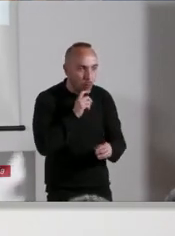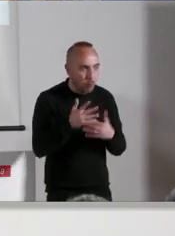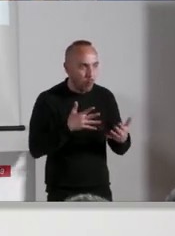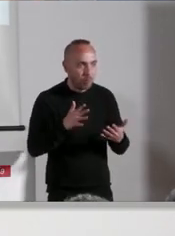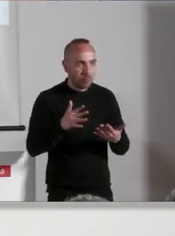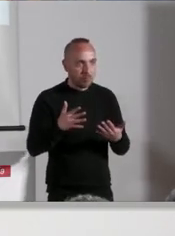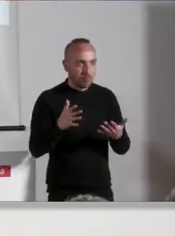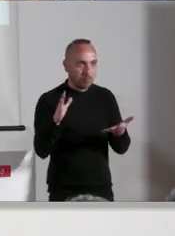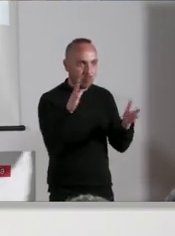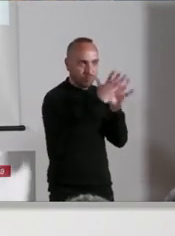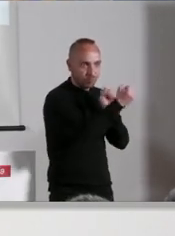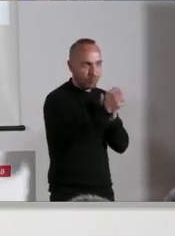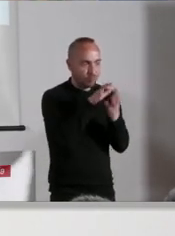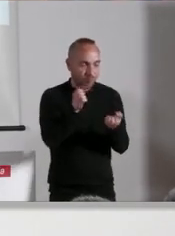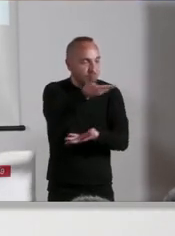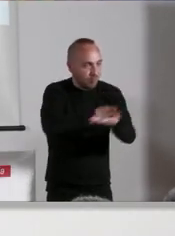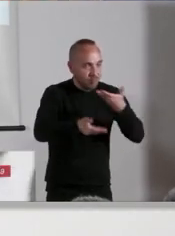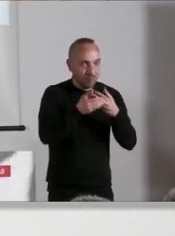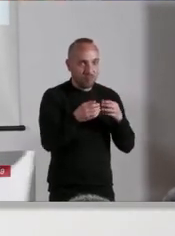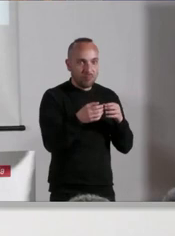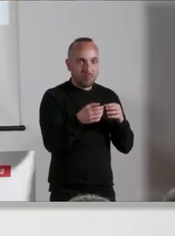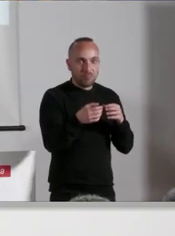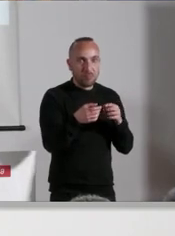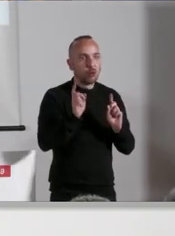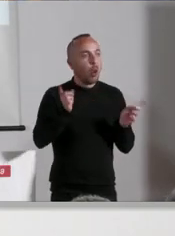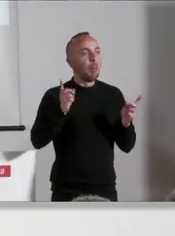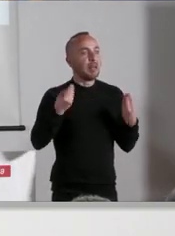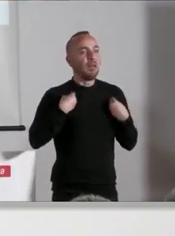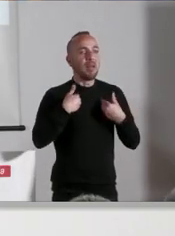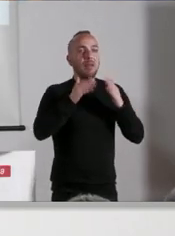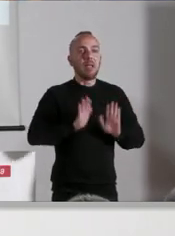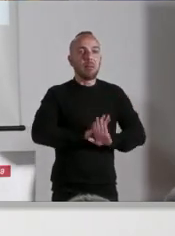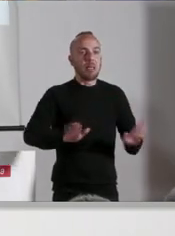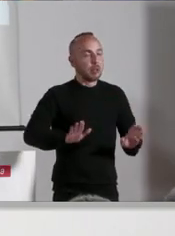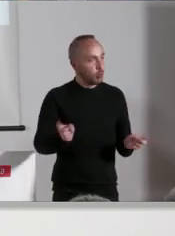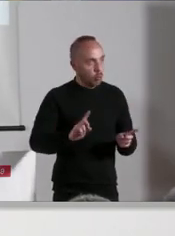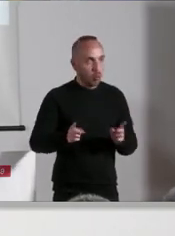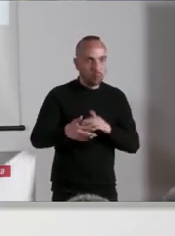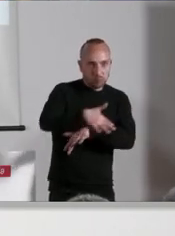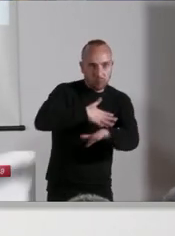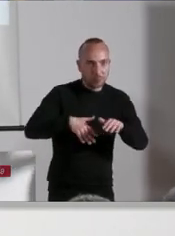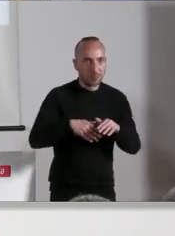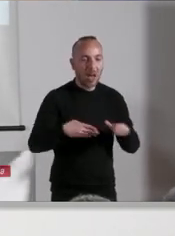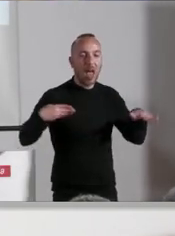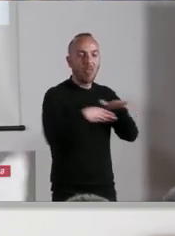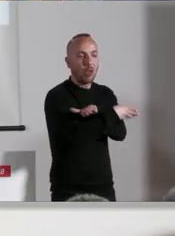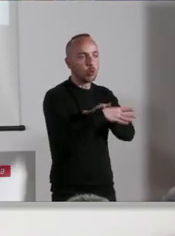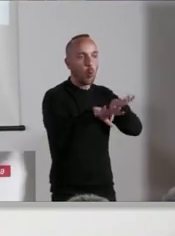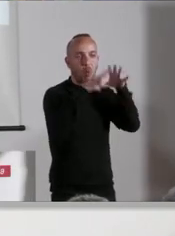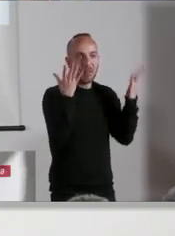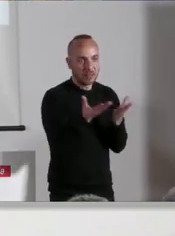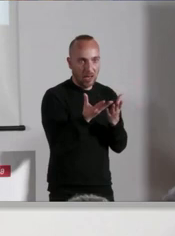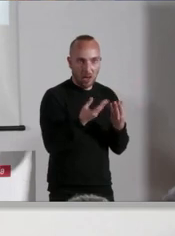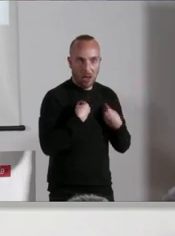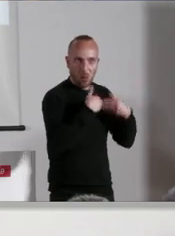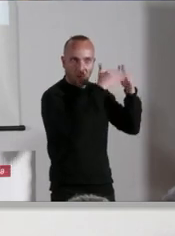dar más allá del habitar ahí, ¿no? Defendemos el acceso universal a una vivienda digna, como todas